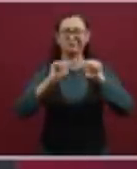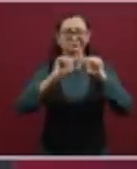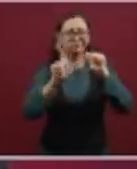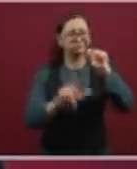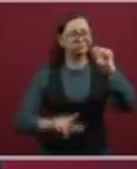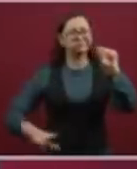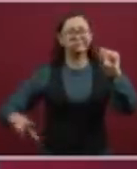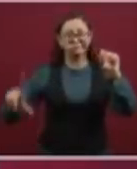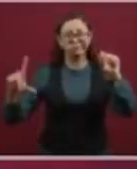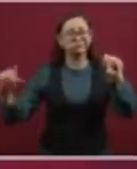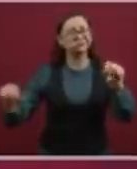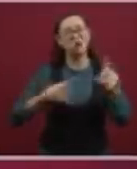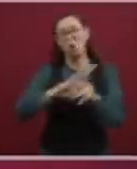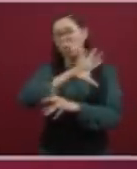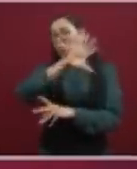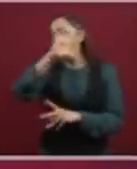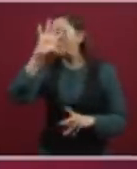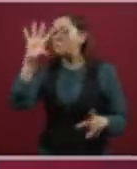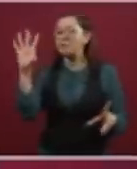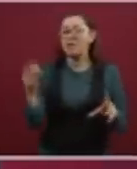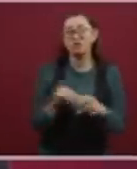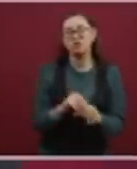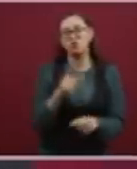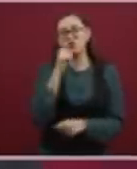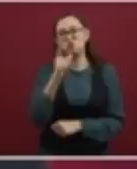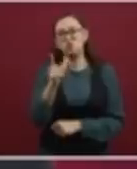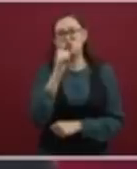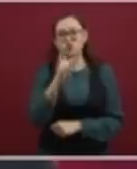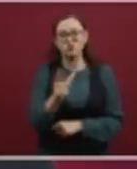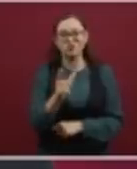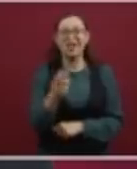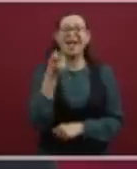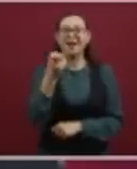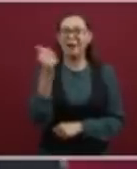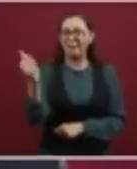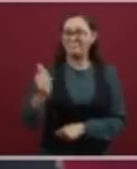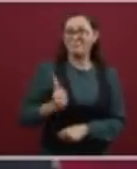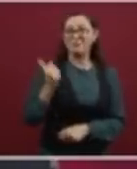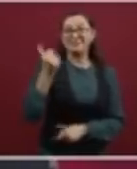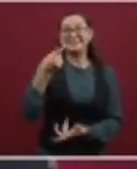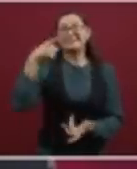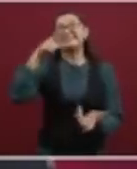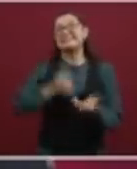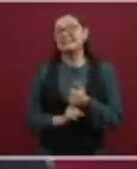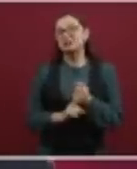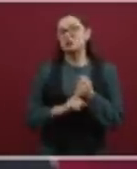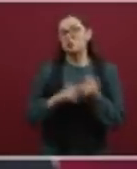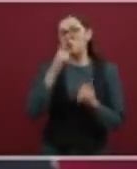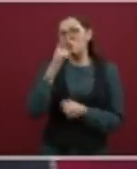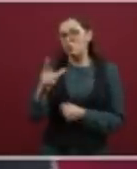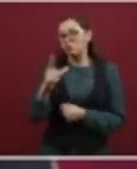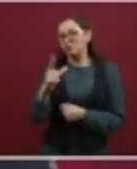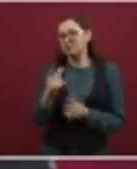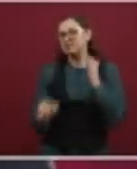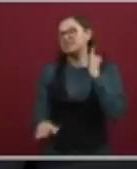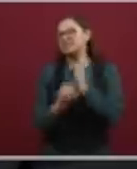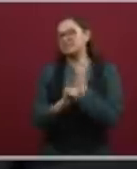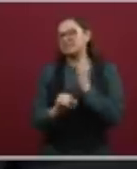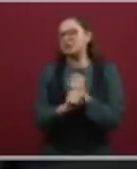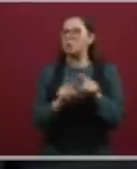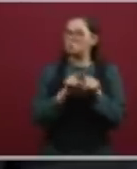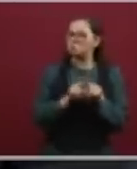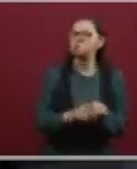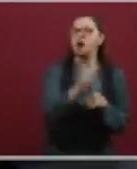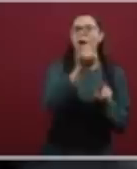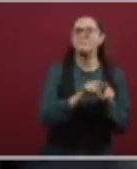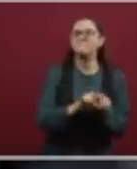el que haya este servicio de energía eléctrica y se tiene la infraestructura, porque no es